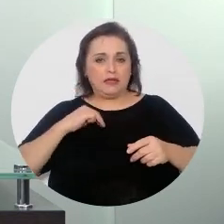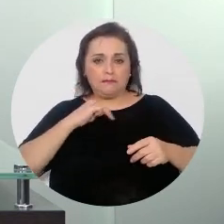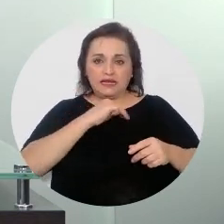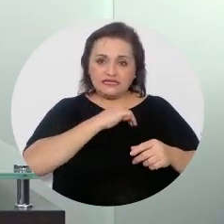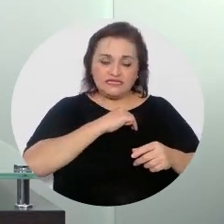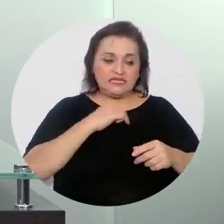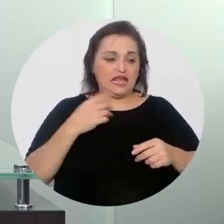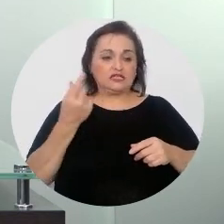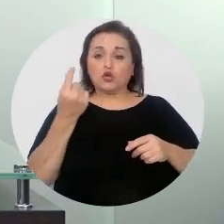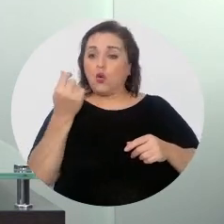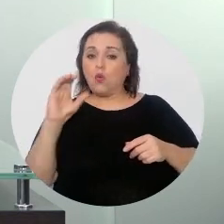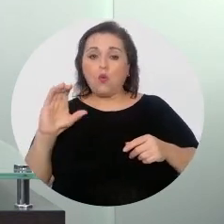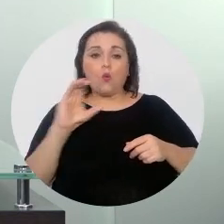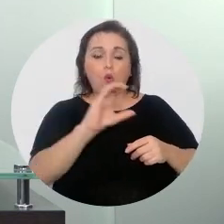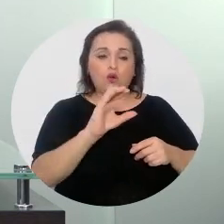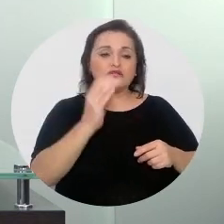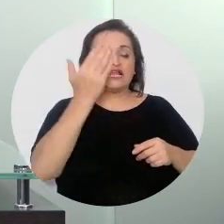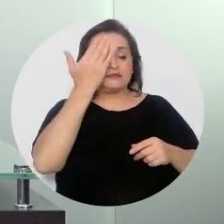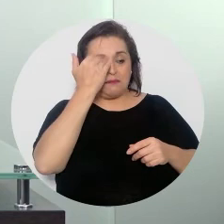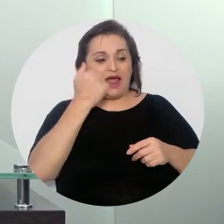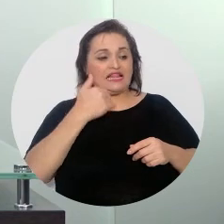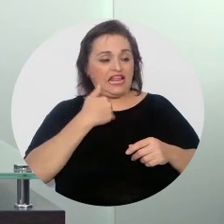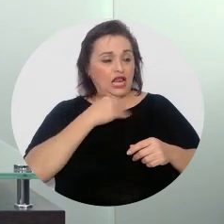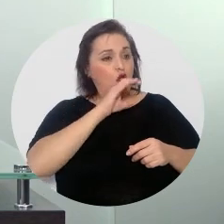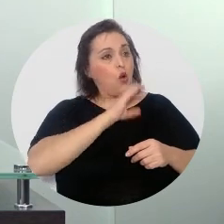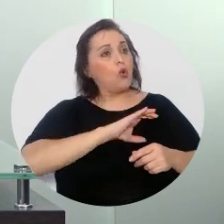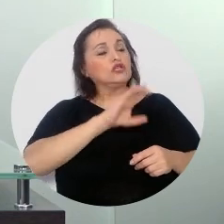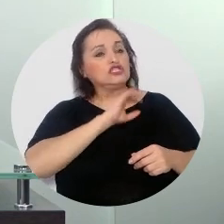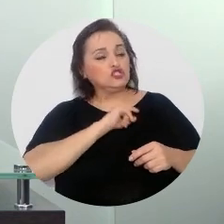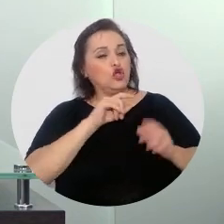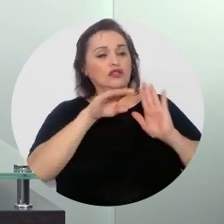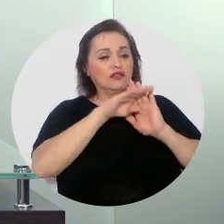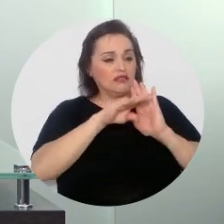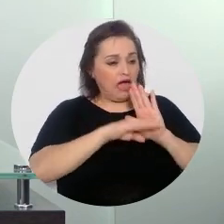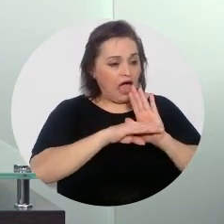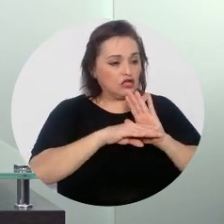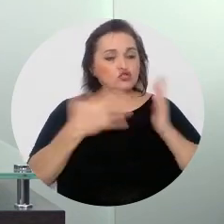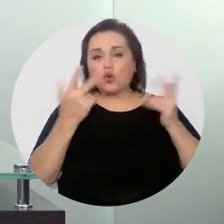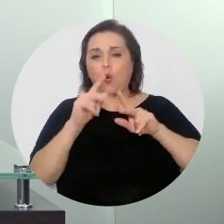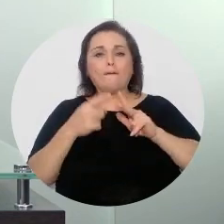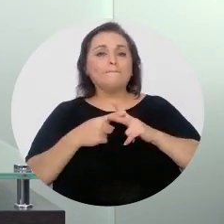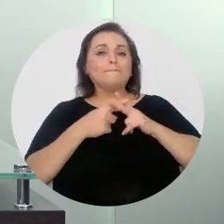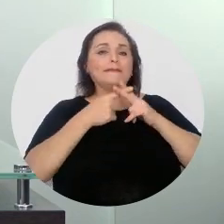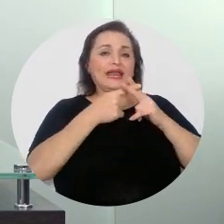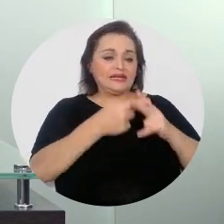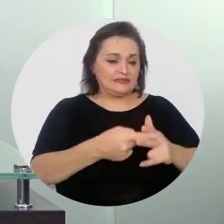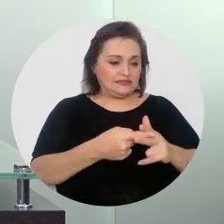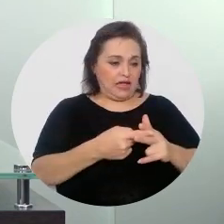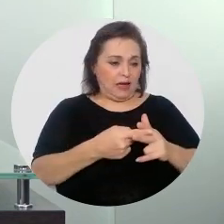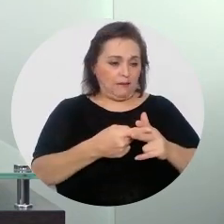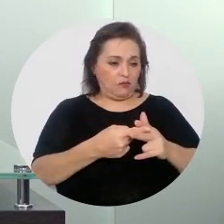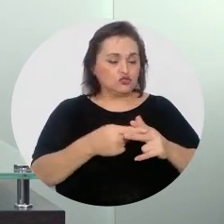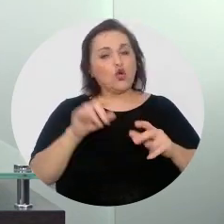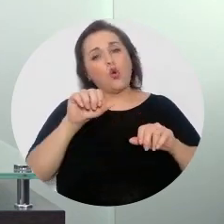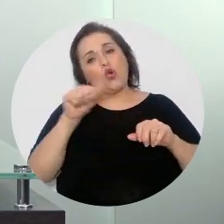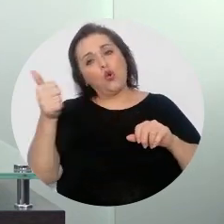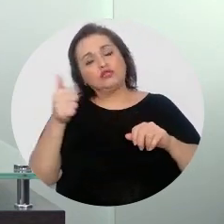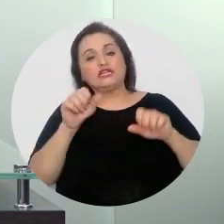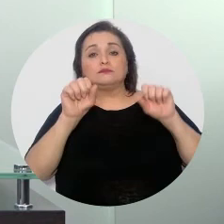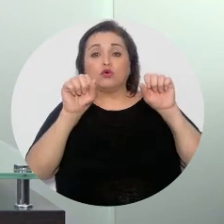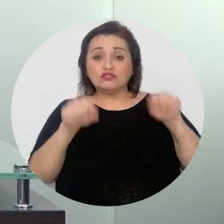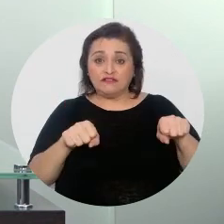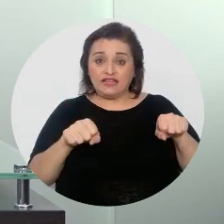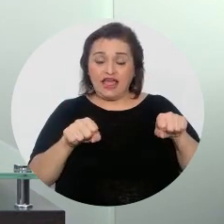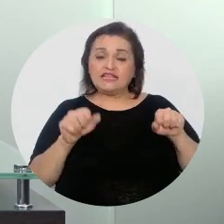conceptos de membresías, cuotas para obtener la condición de candidato o bien préstamos, entre